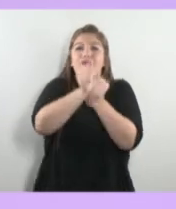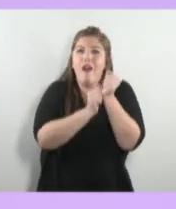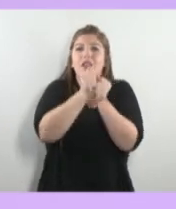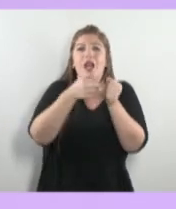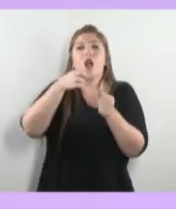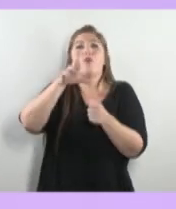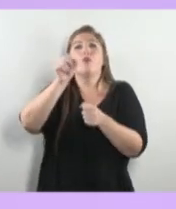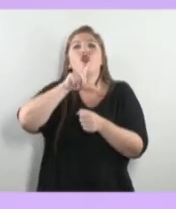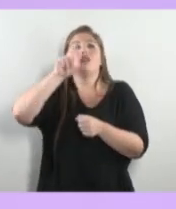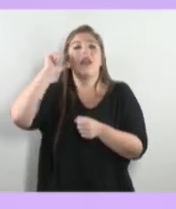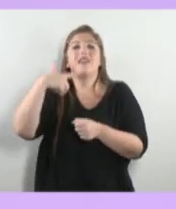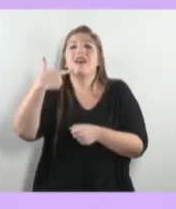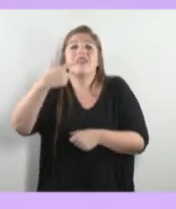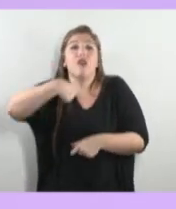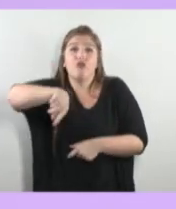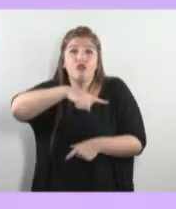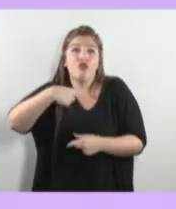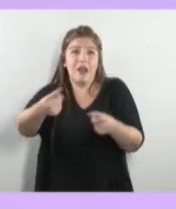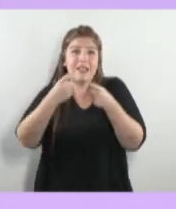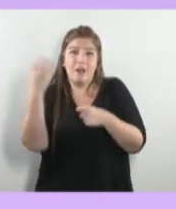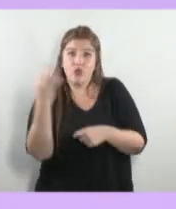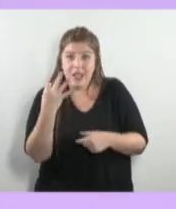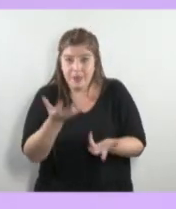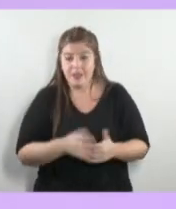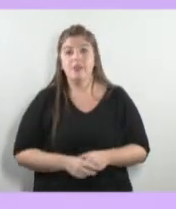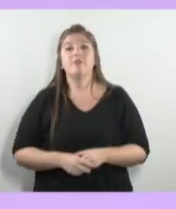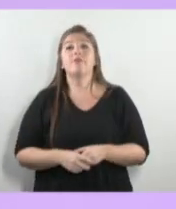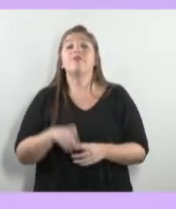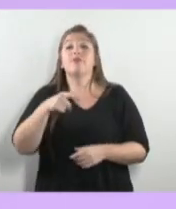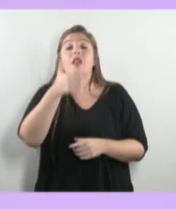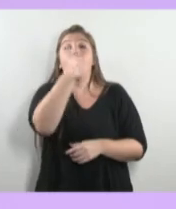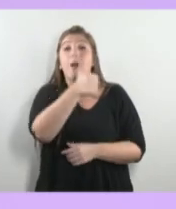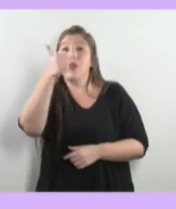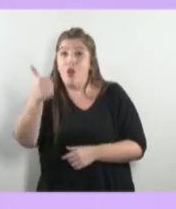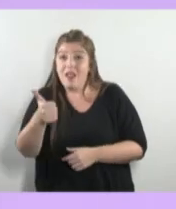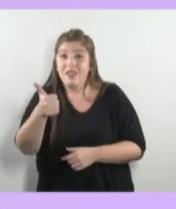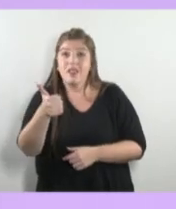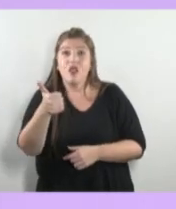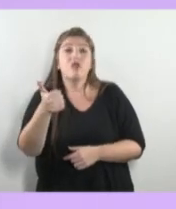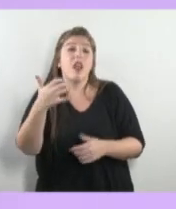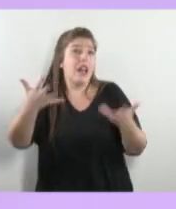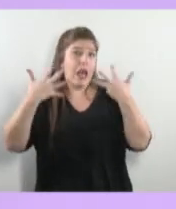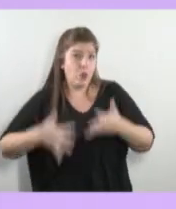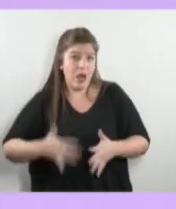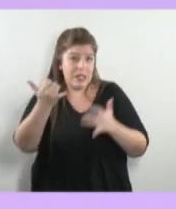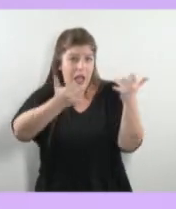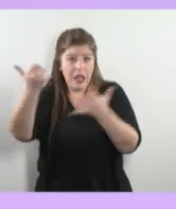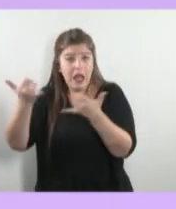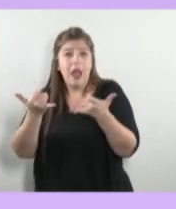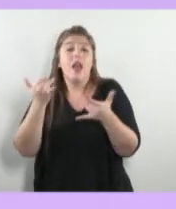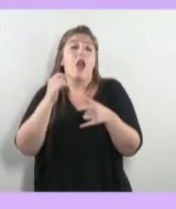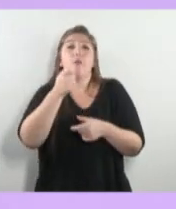que nosotros necesitamos particularmente. Perfecto. Estos aminoácidos que existen en la naturaleza, que tiene que ver con, digamos,